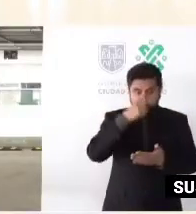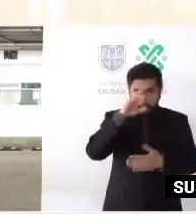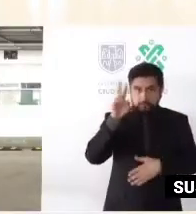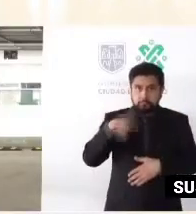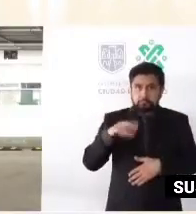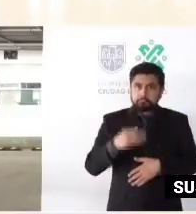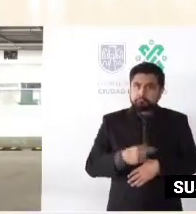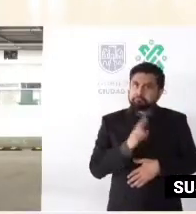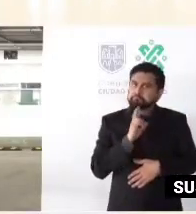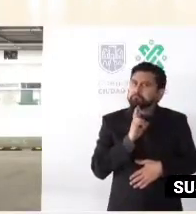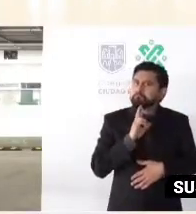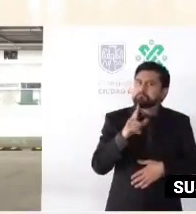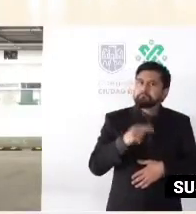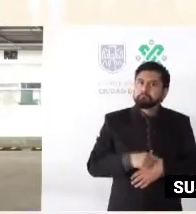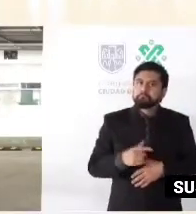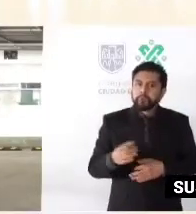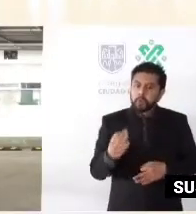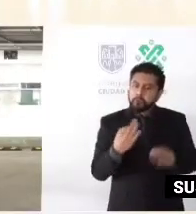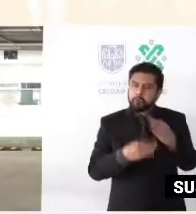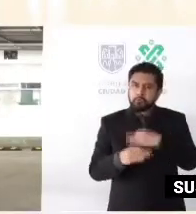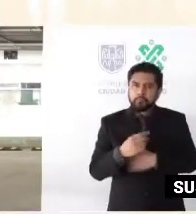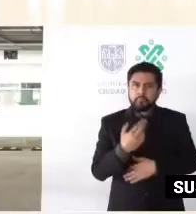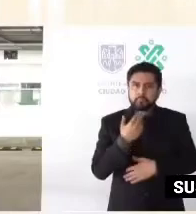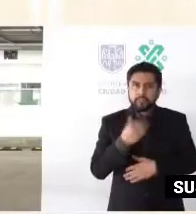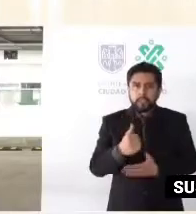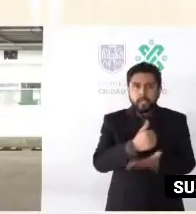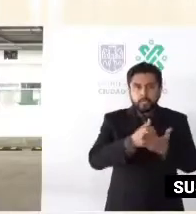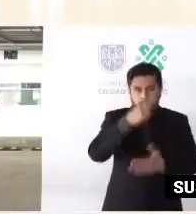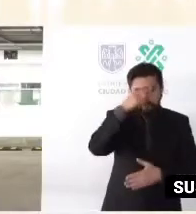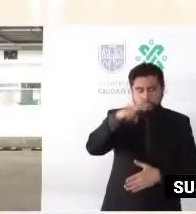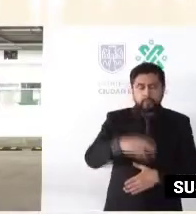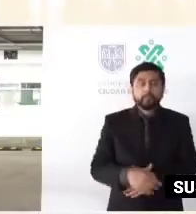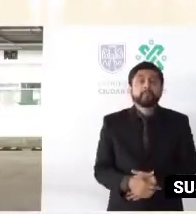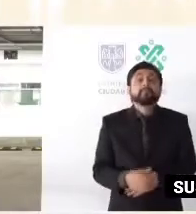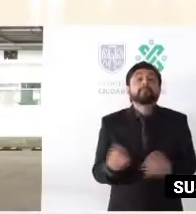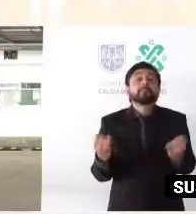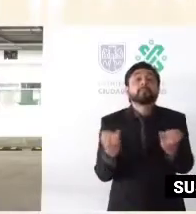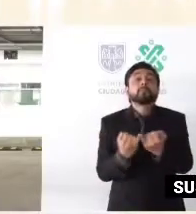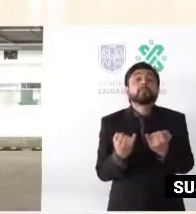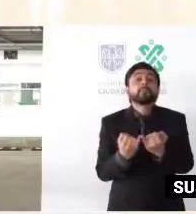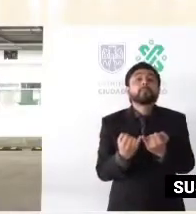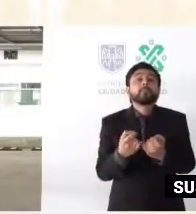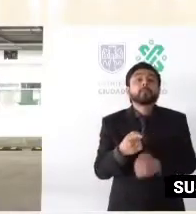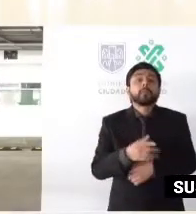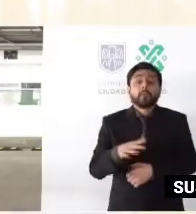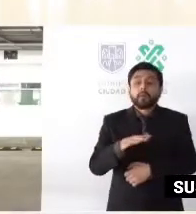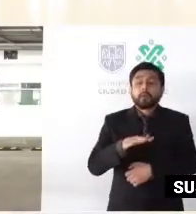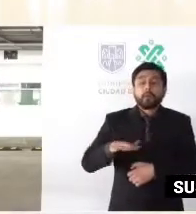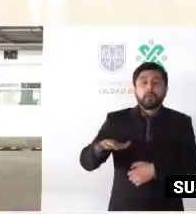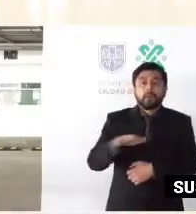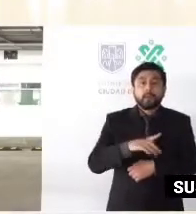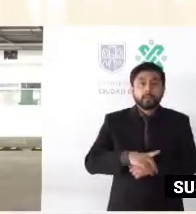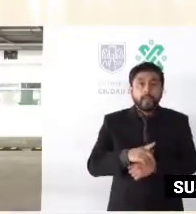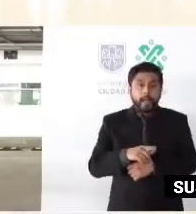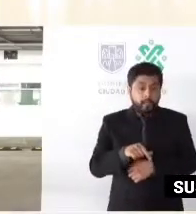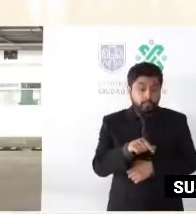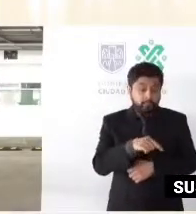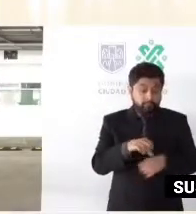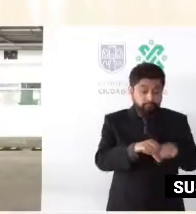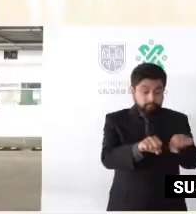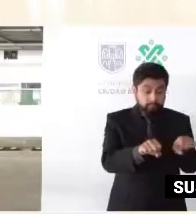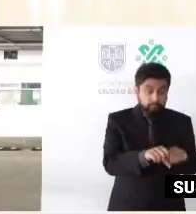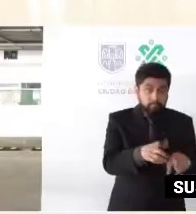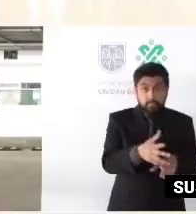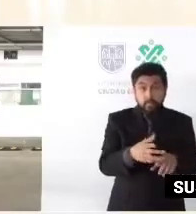hospitales del gobierno de la Ciudad de México. Y también va a tener esta área de educación,